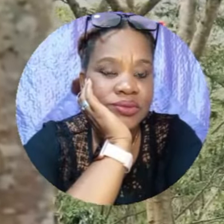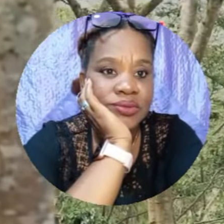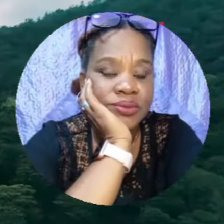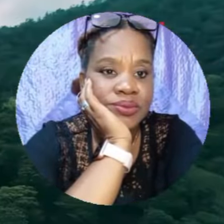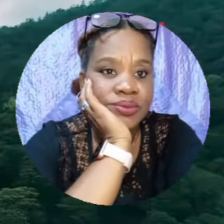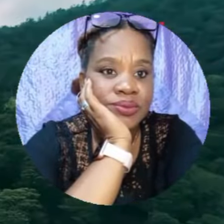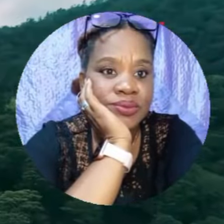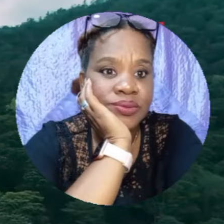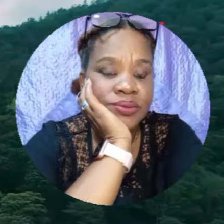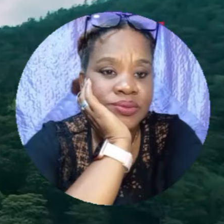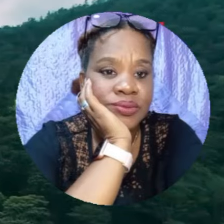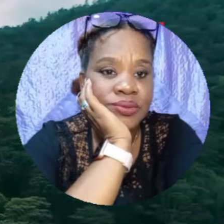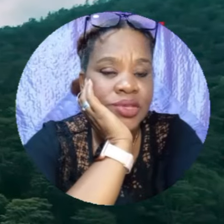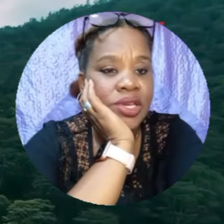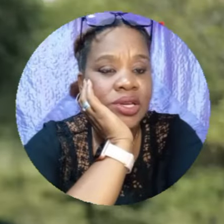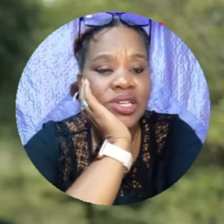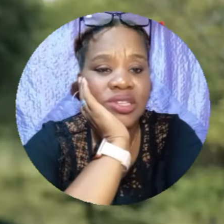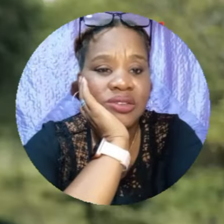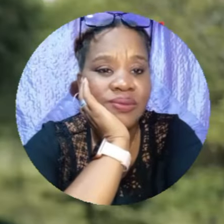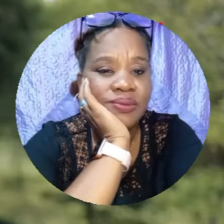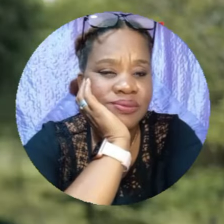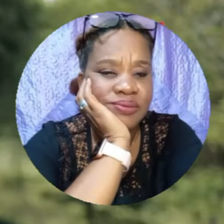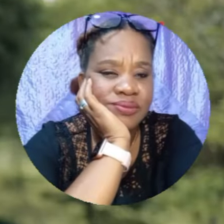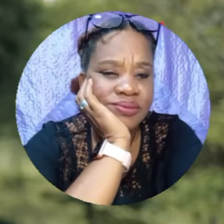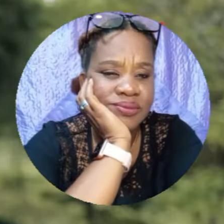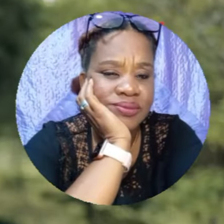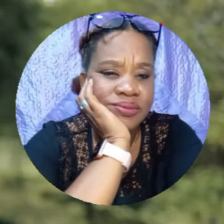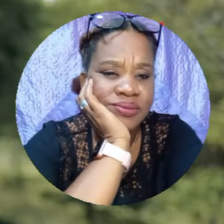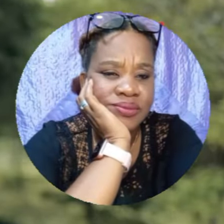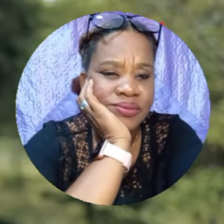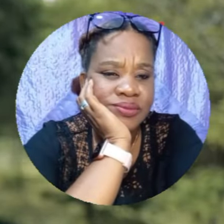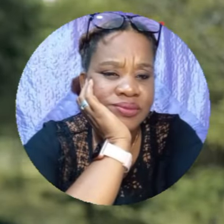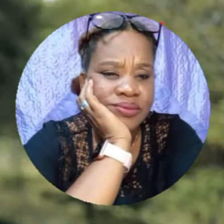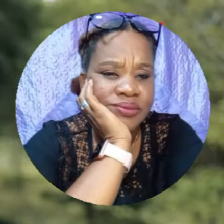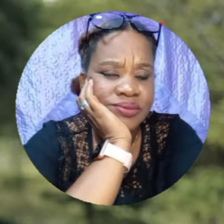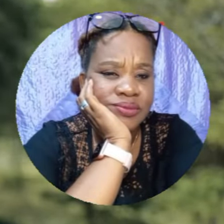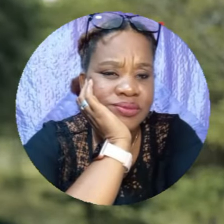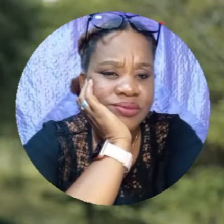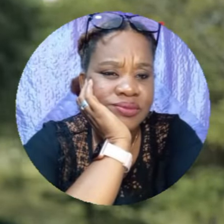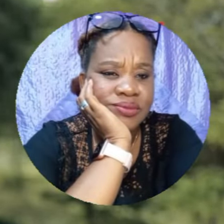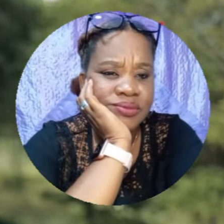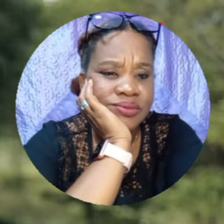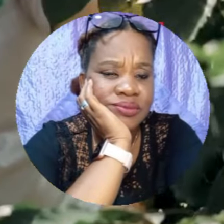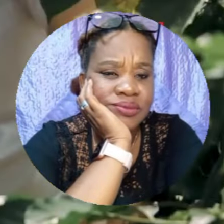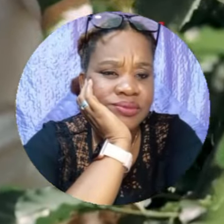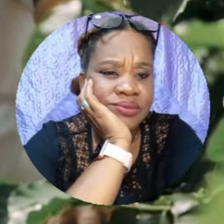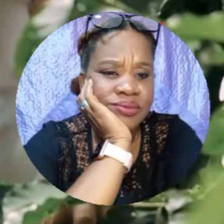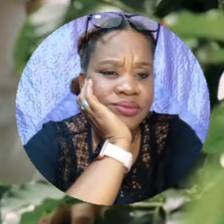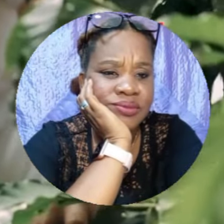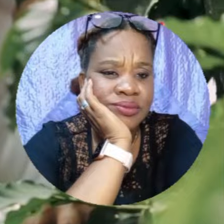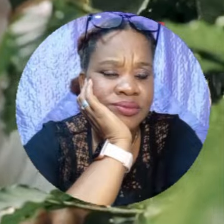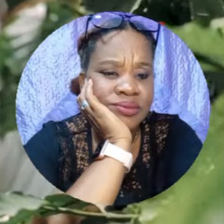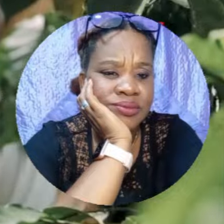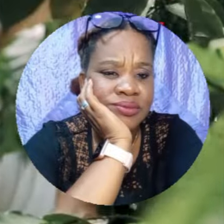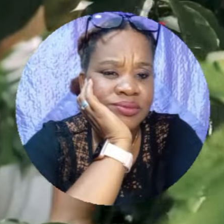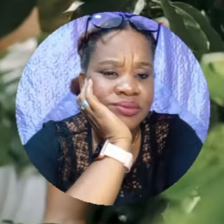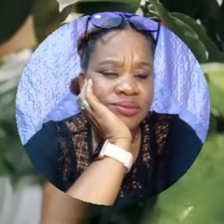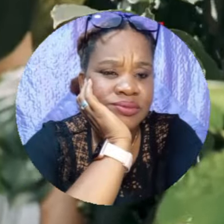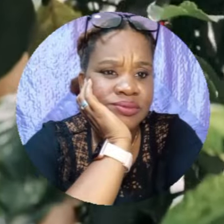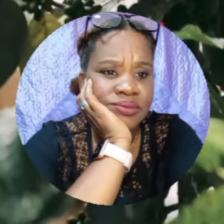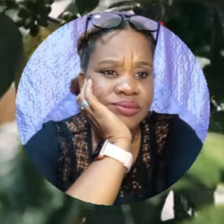de la empresa Belarminio Ramírez e Hijos. Qué lindo. En este lugar estamos ubicados para que ustedes vean dónde producimos el